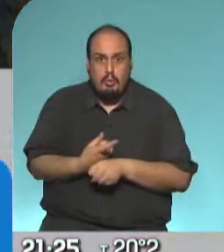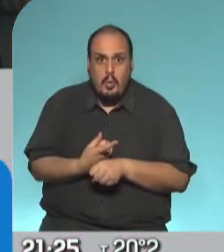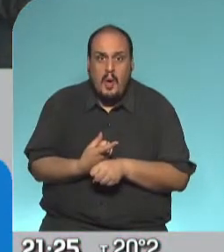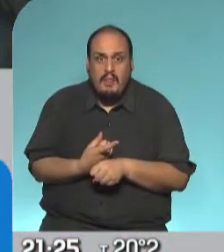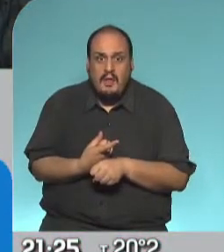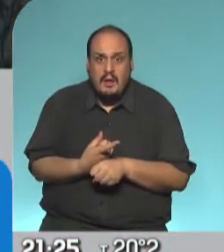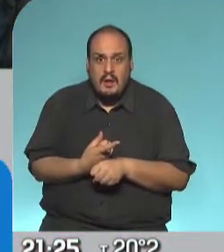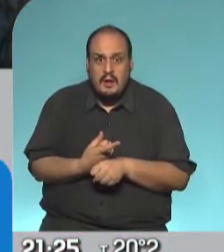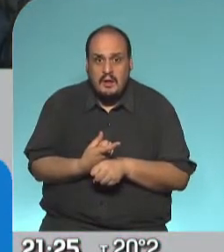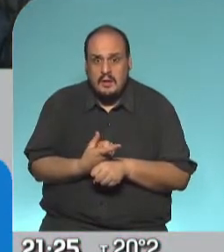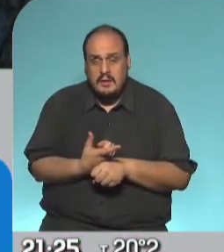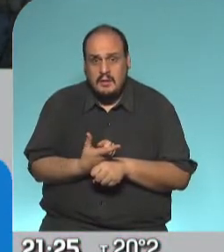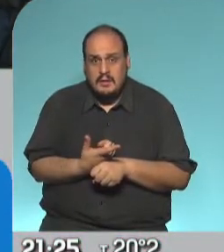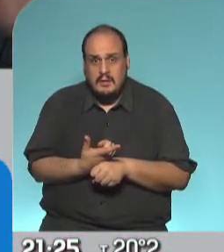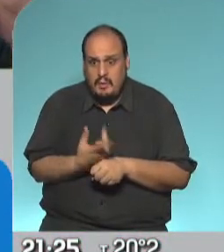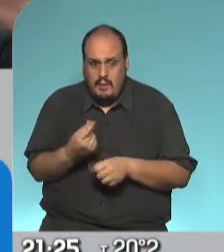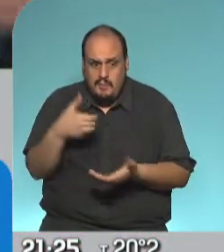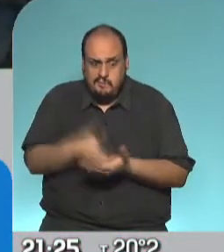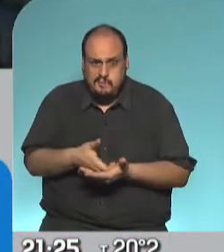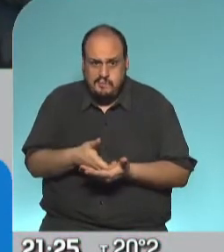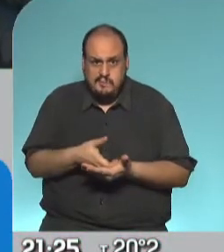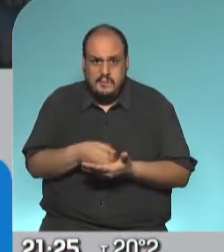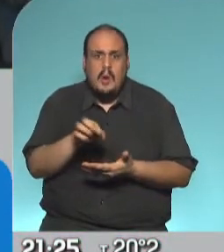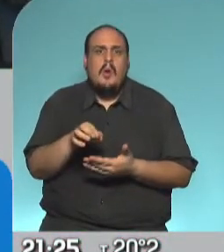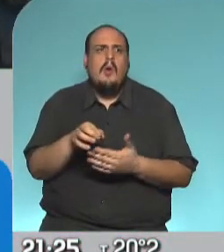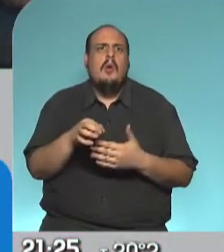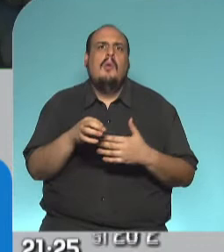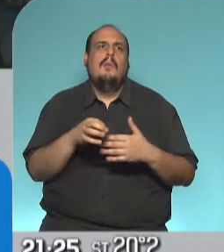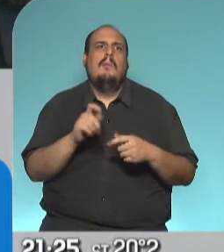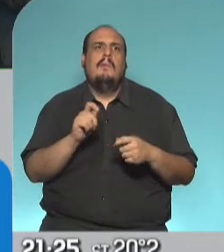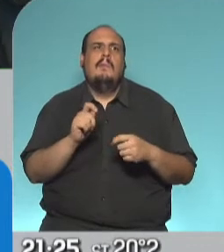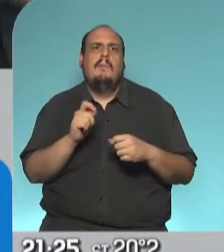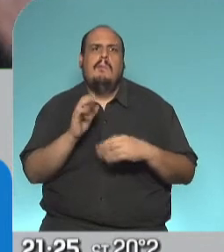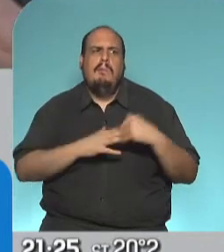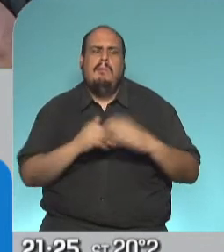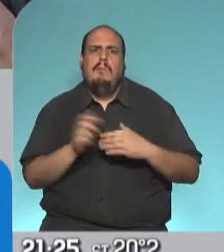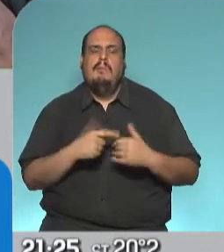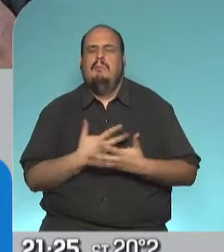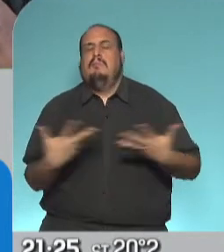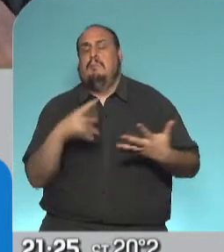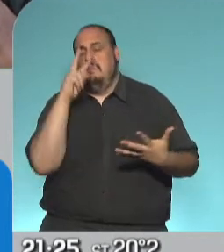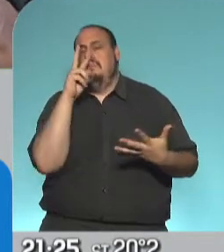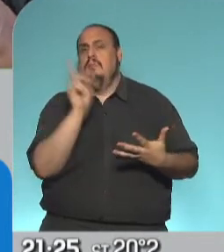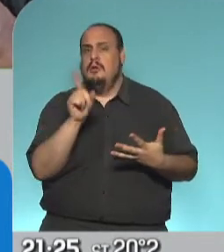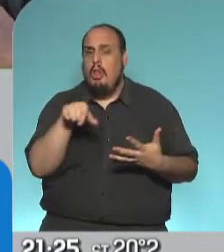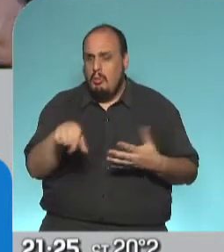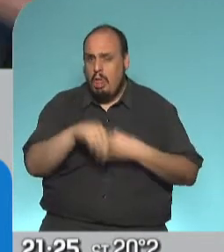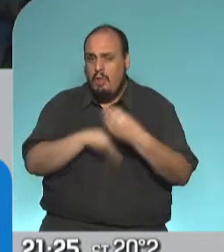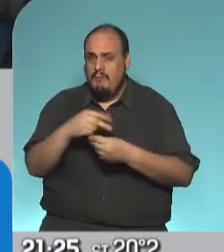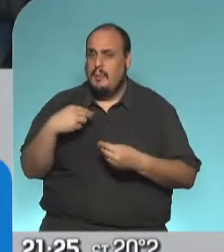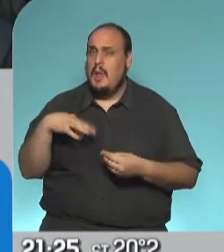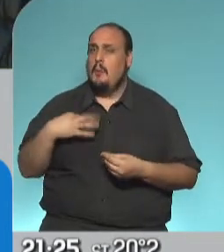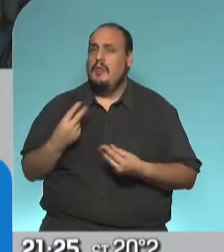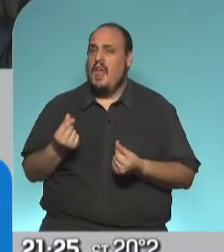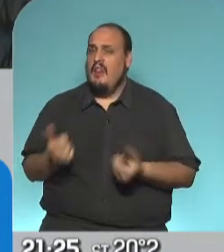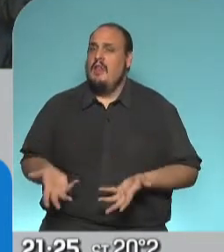y de hecho hacer una obra que no es una obra de gran envergadura, pero sí cambia la calidad de vida de la familia.